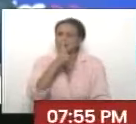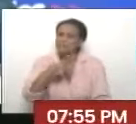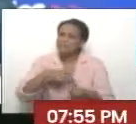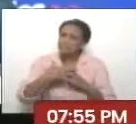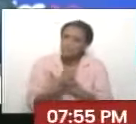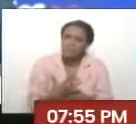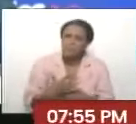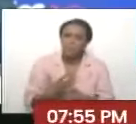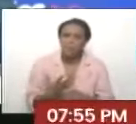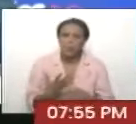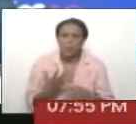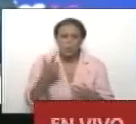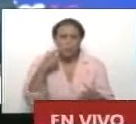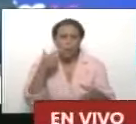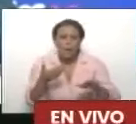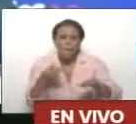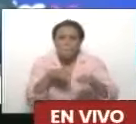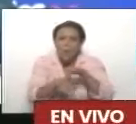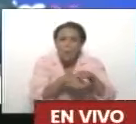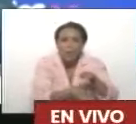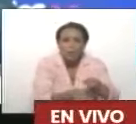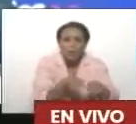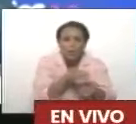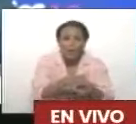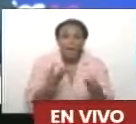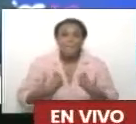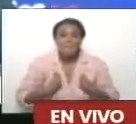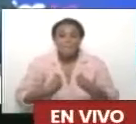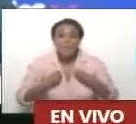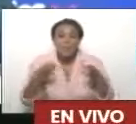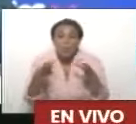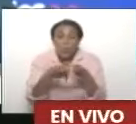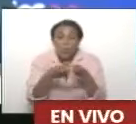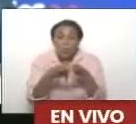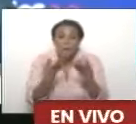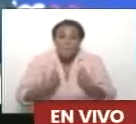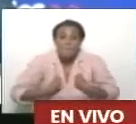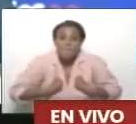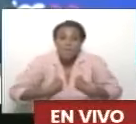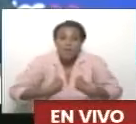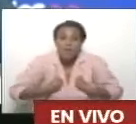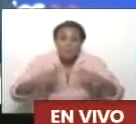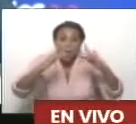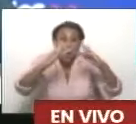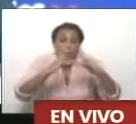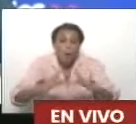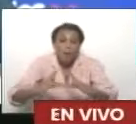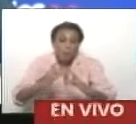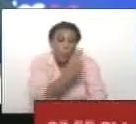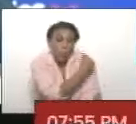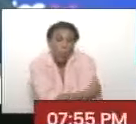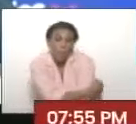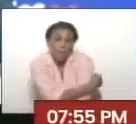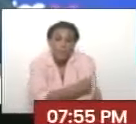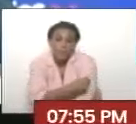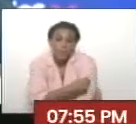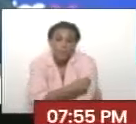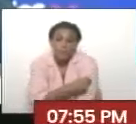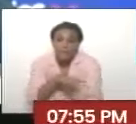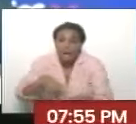que sepultaron vivos, enterraron vivos a un grupo de personas que estaban en un hospital asaltado por el ejército